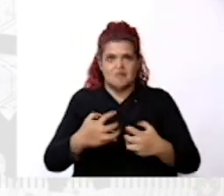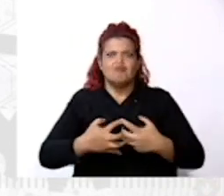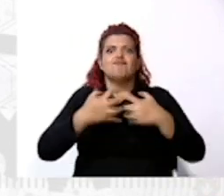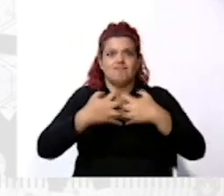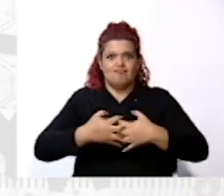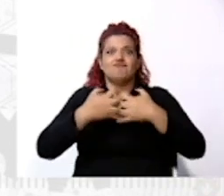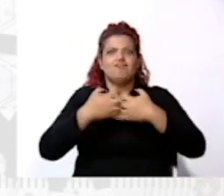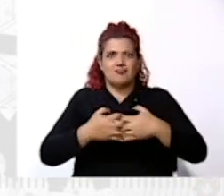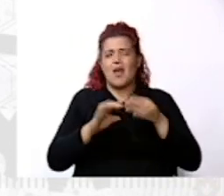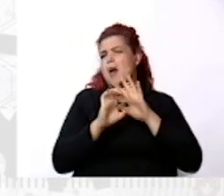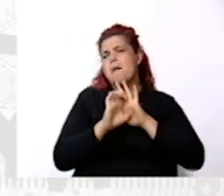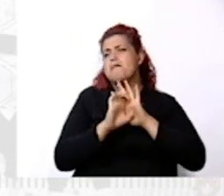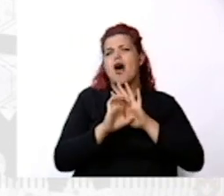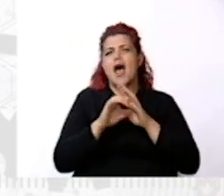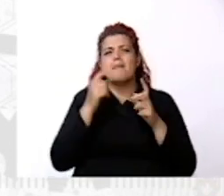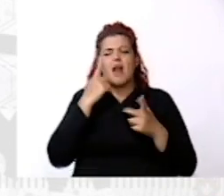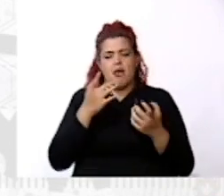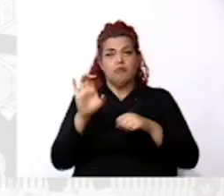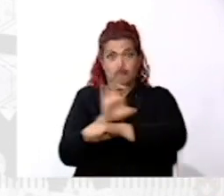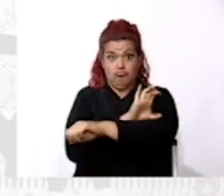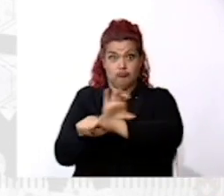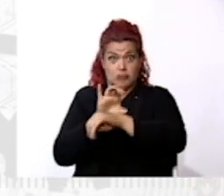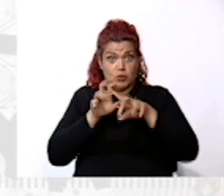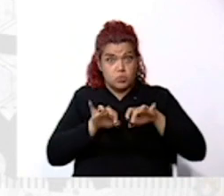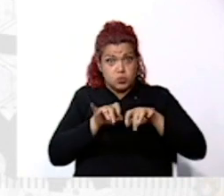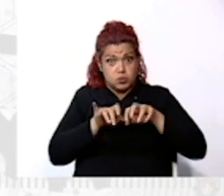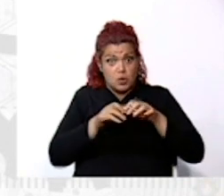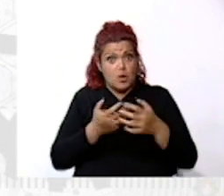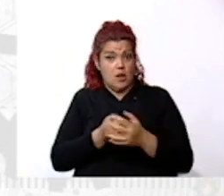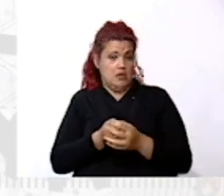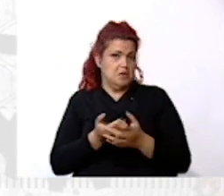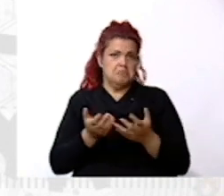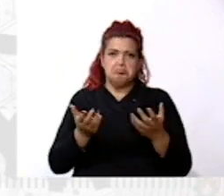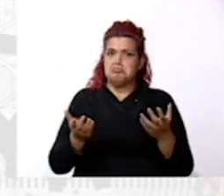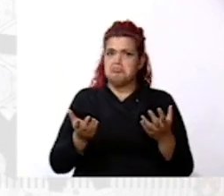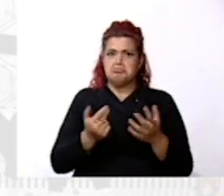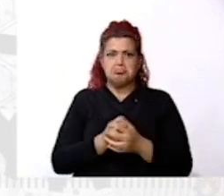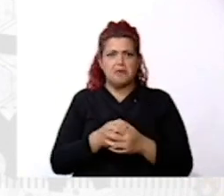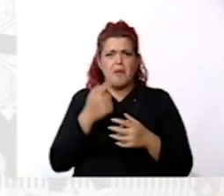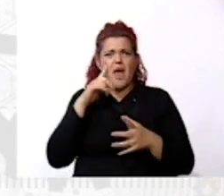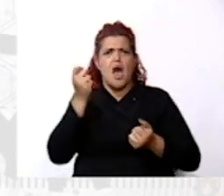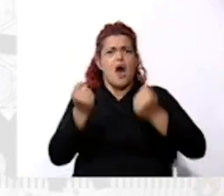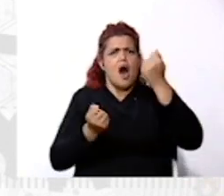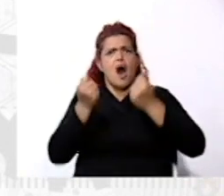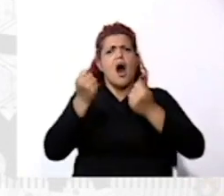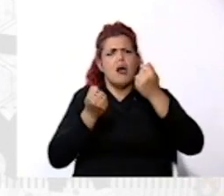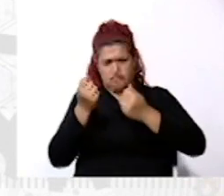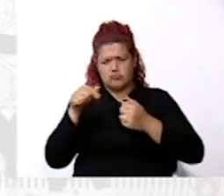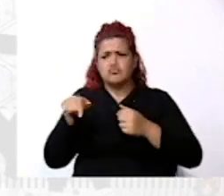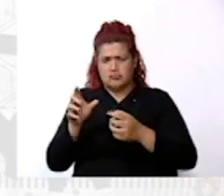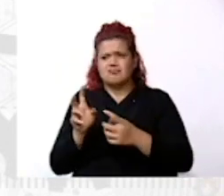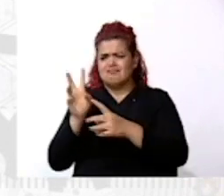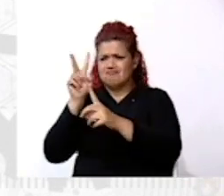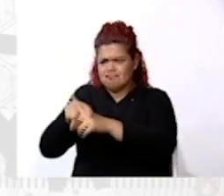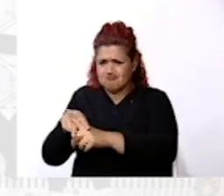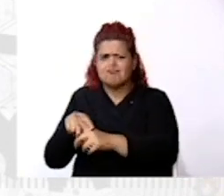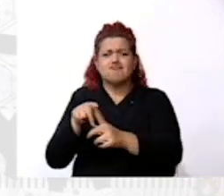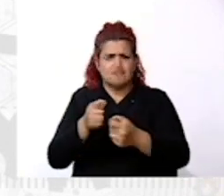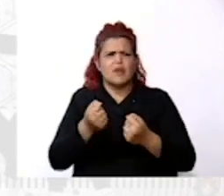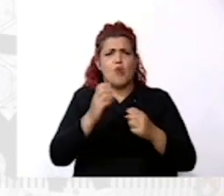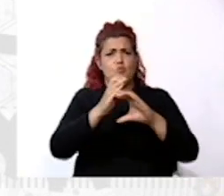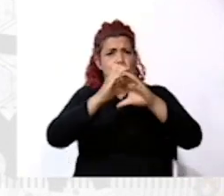En máquinas como, por ejemplo, las computadoras, en piezas de automóviles, en las piezas